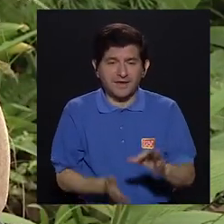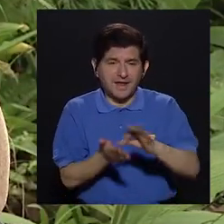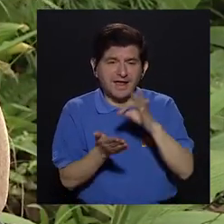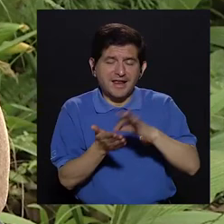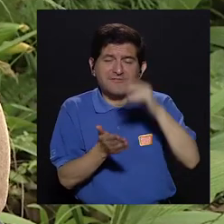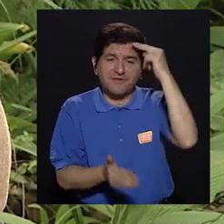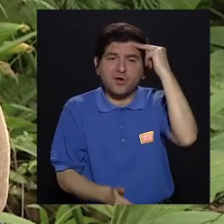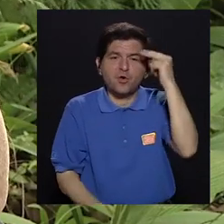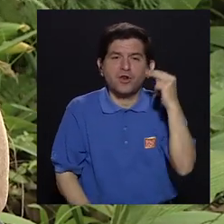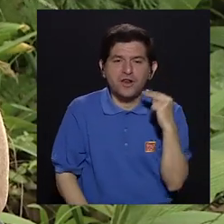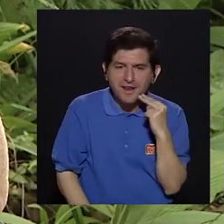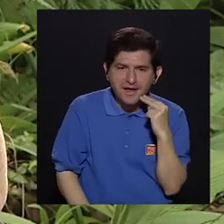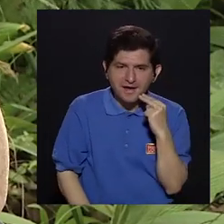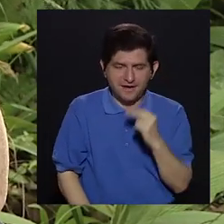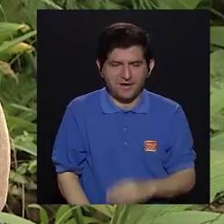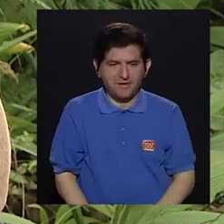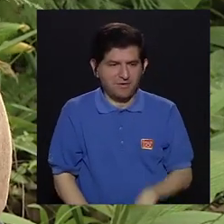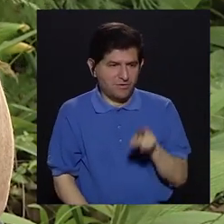frijol negro